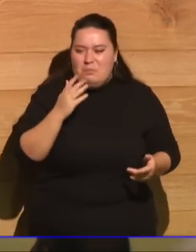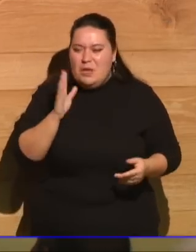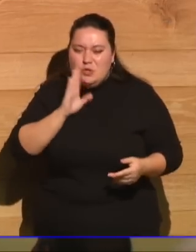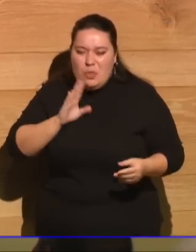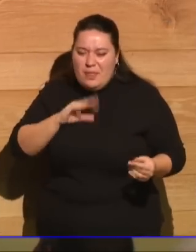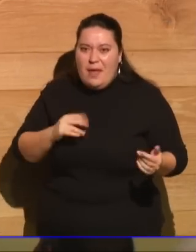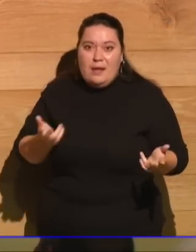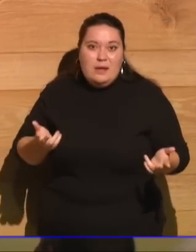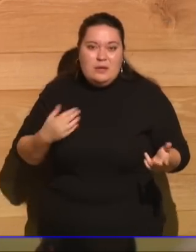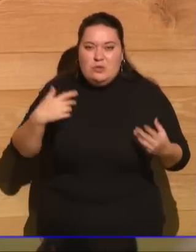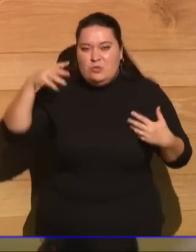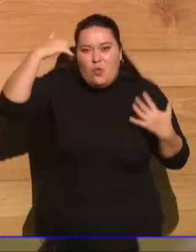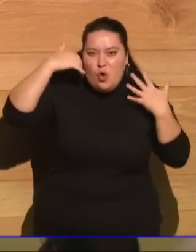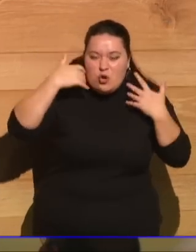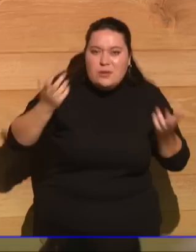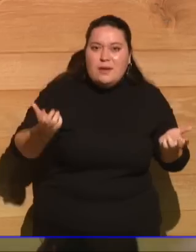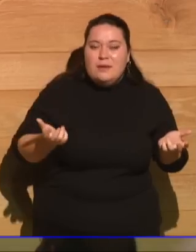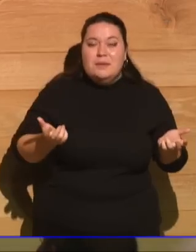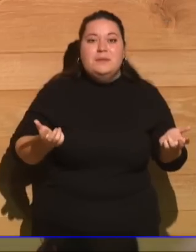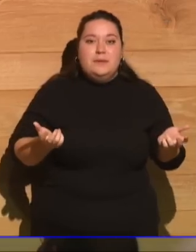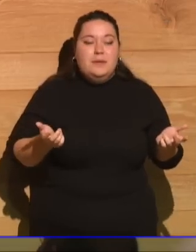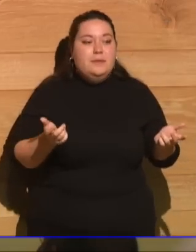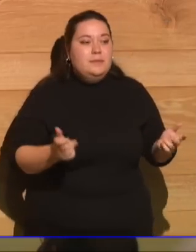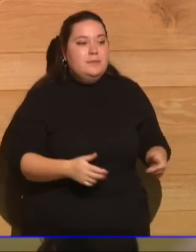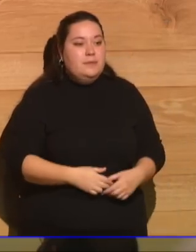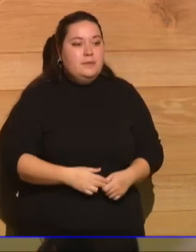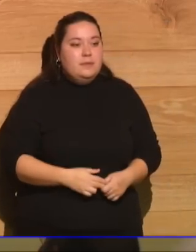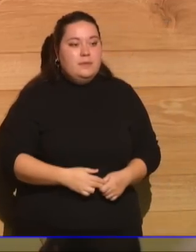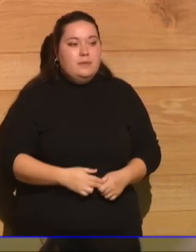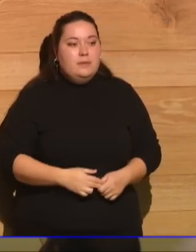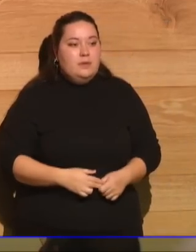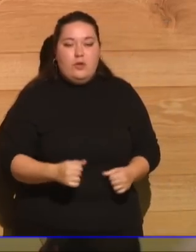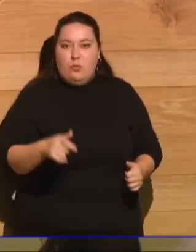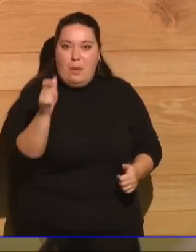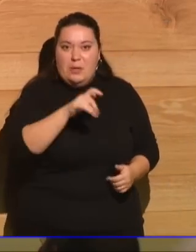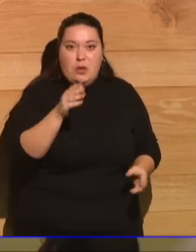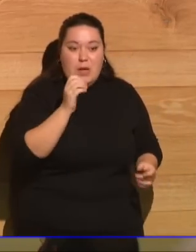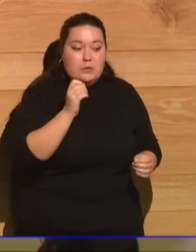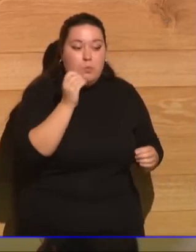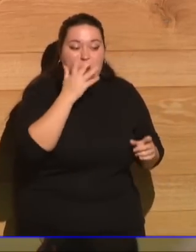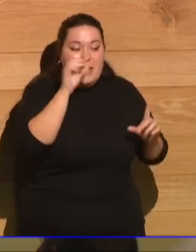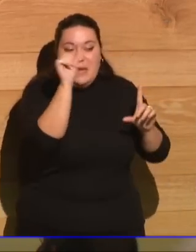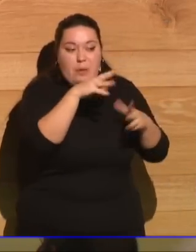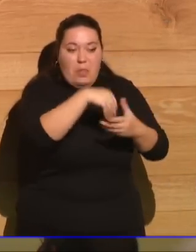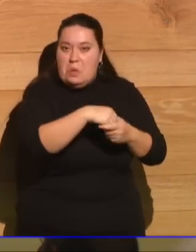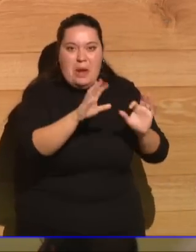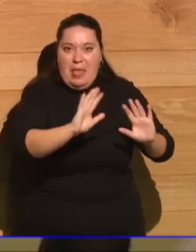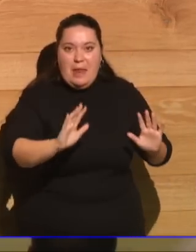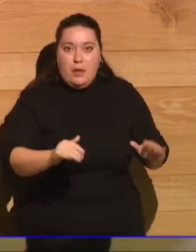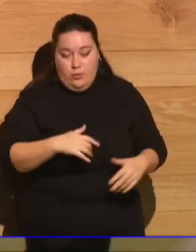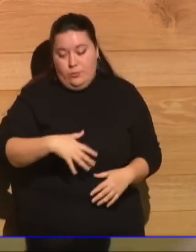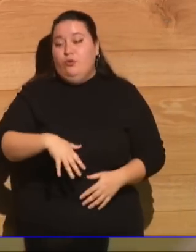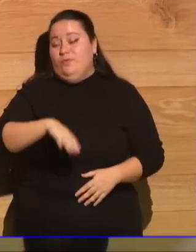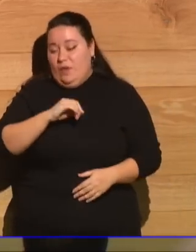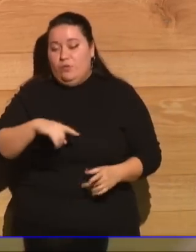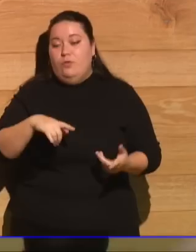son polvorienta, Y sin embargo, los turcos sudorosa. son gente muy guay, ¿eh? Lo digo Es que en no hay un serio. truco bueno en la peli. No hay ni uno, No no. sale, o sea, no Pero sale. no el Yo abogado. entiendo que se enfadaran,